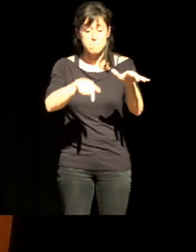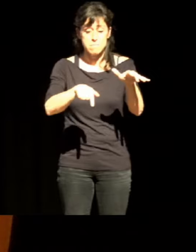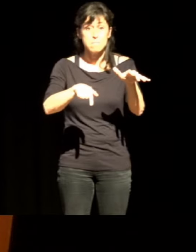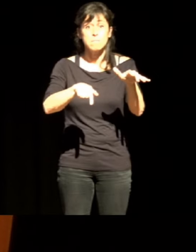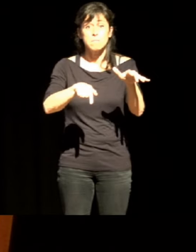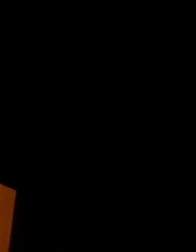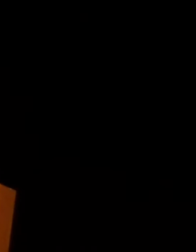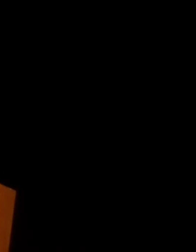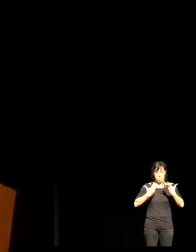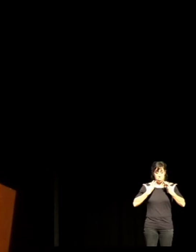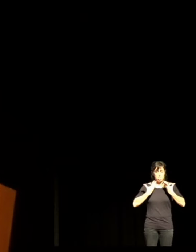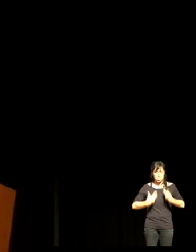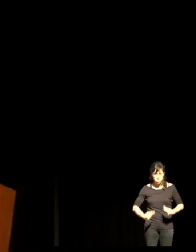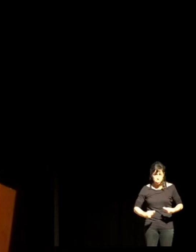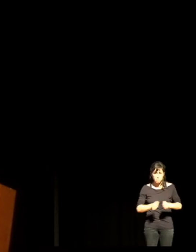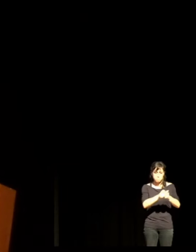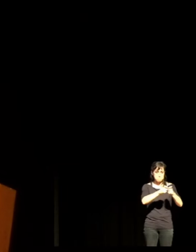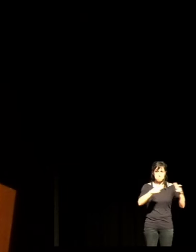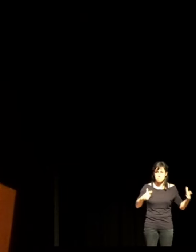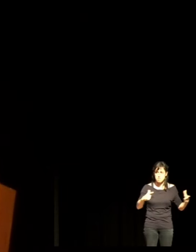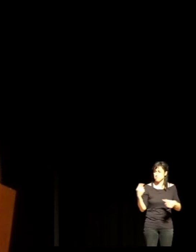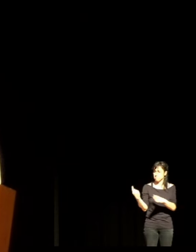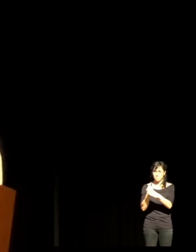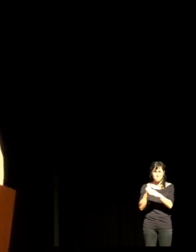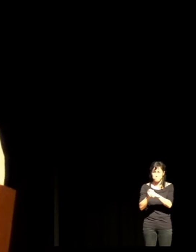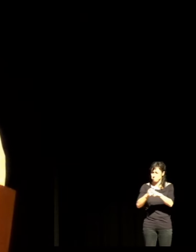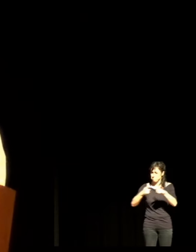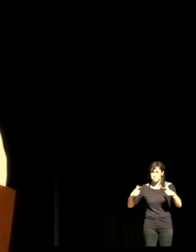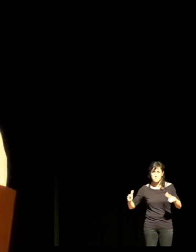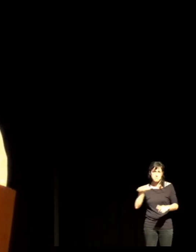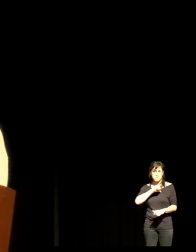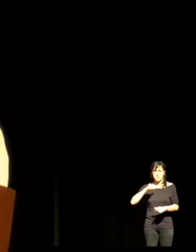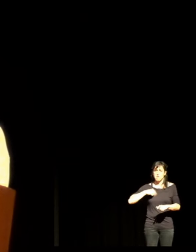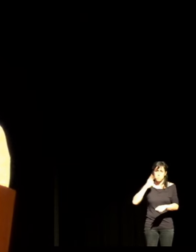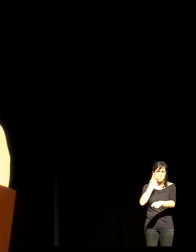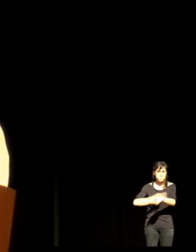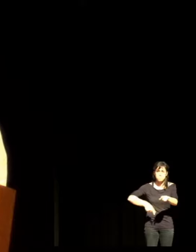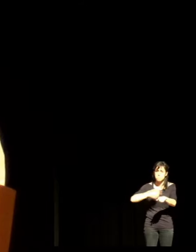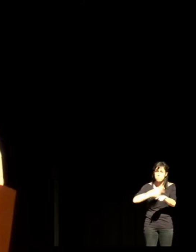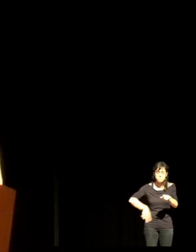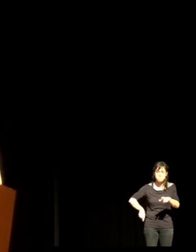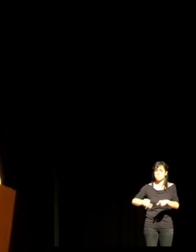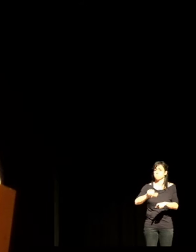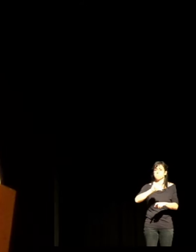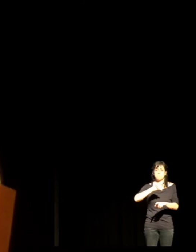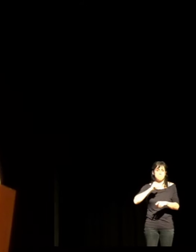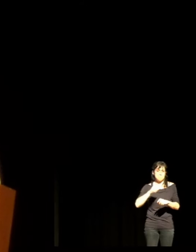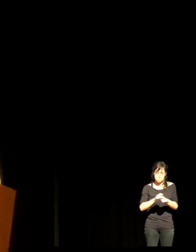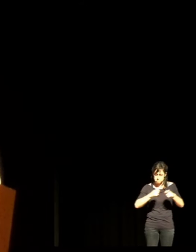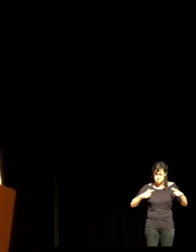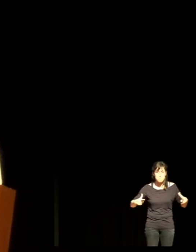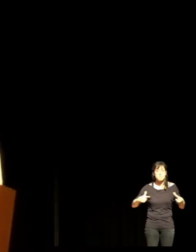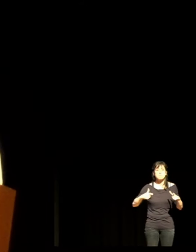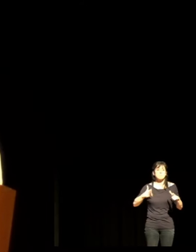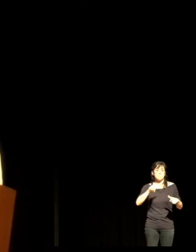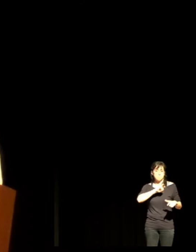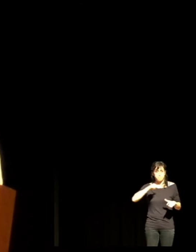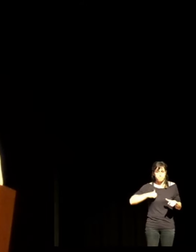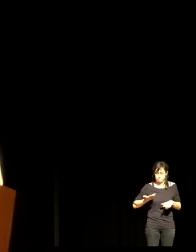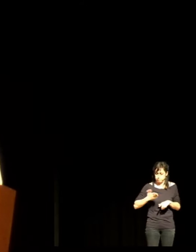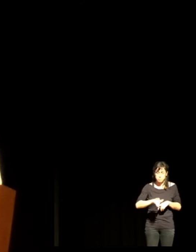depresión, el aislamiento, las autolesiones, el suicidio, también las violencias en las clases, el